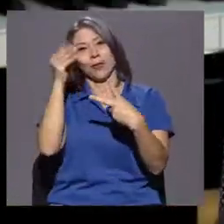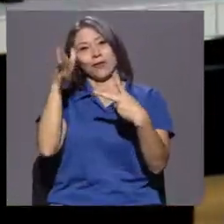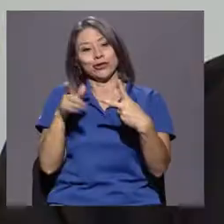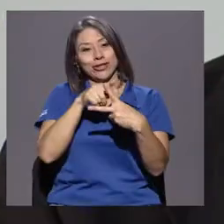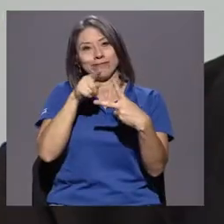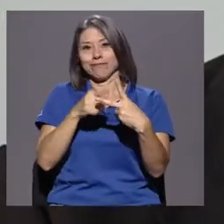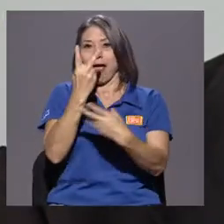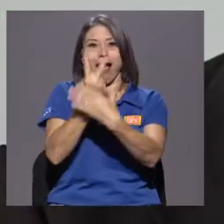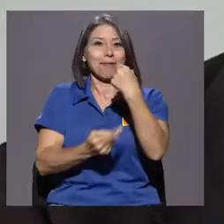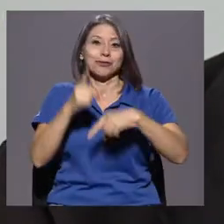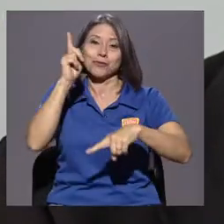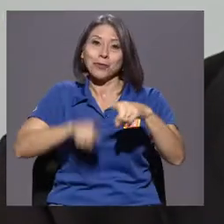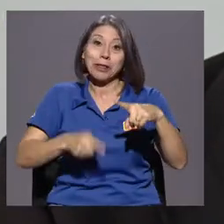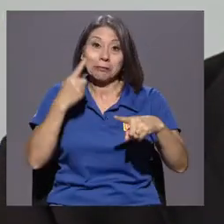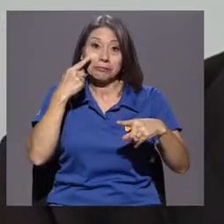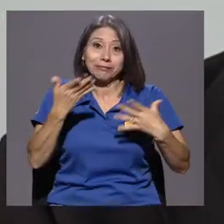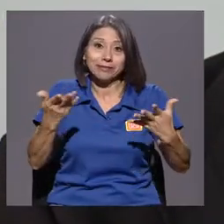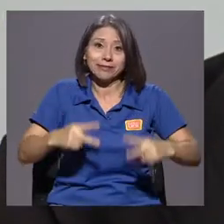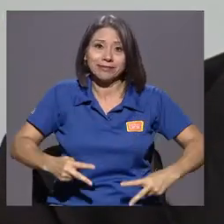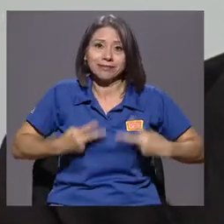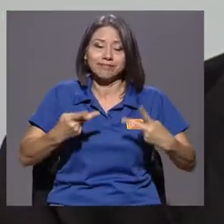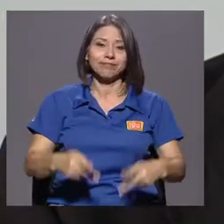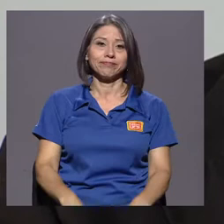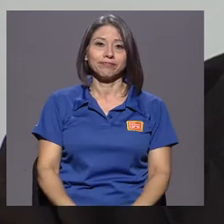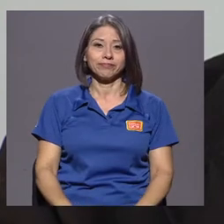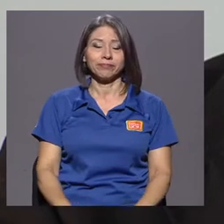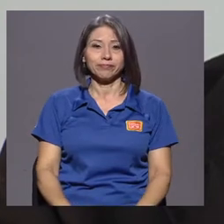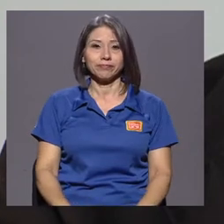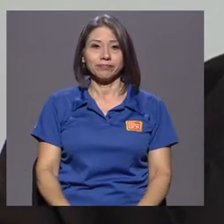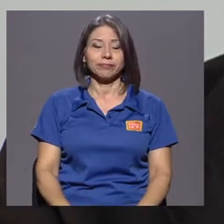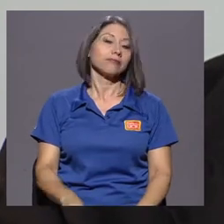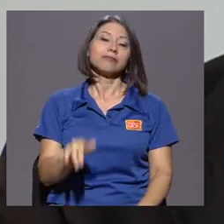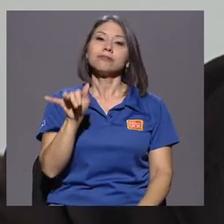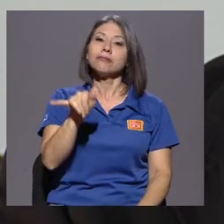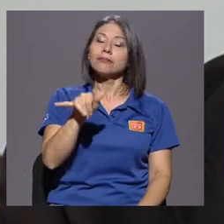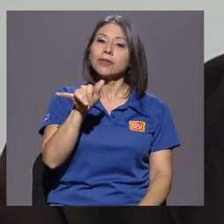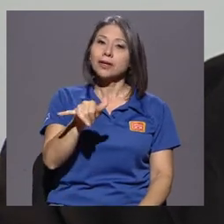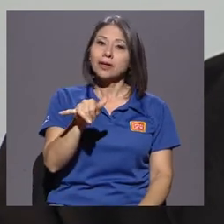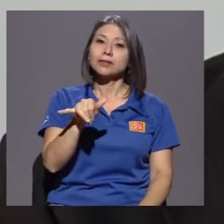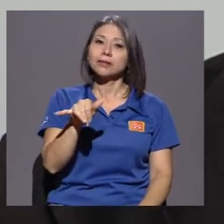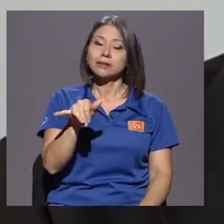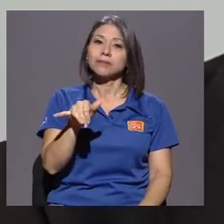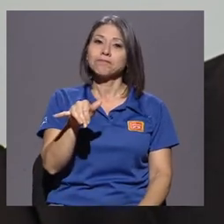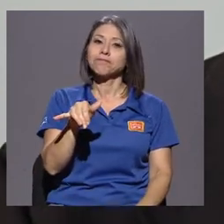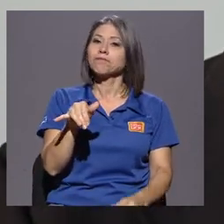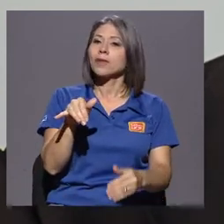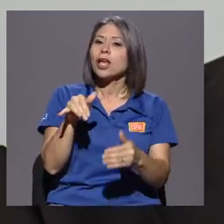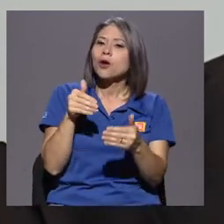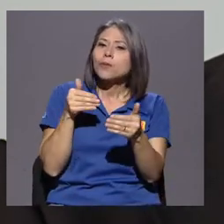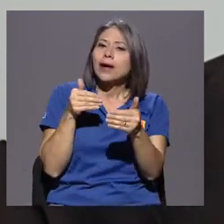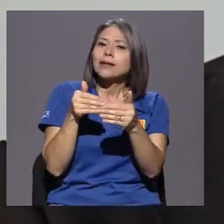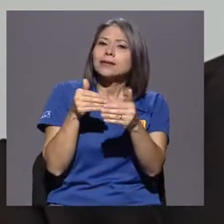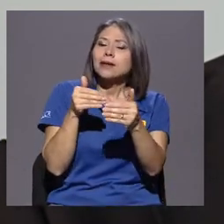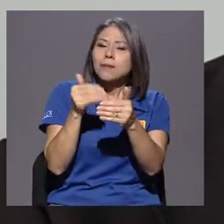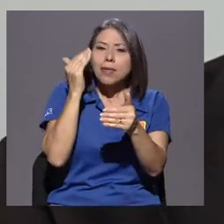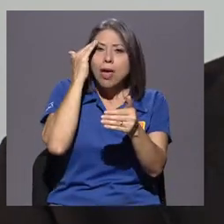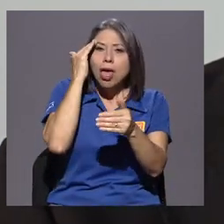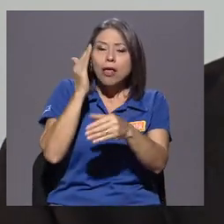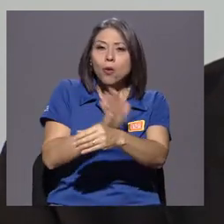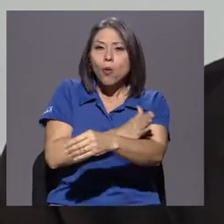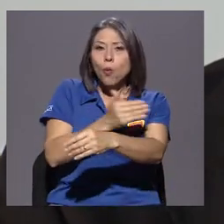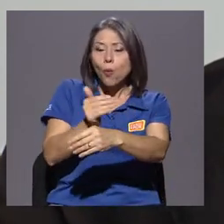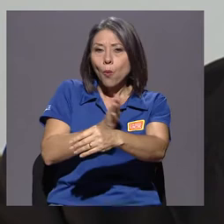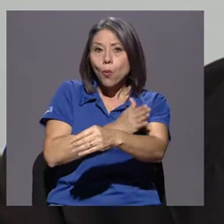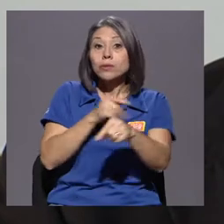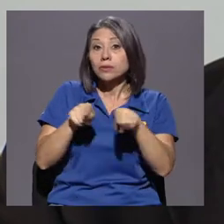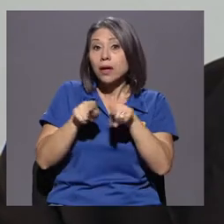ambas cosas lo que es la vida ese acercamiento no solo hacia la música que usted me comentaba ahora también